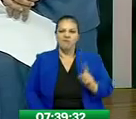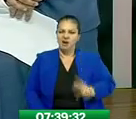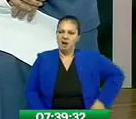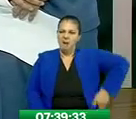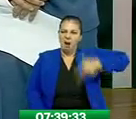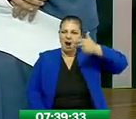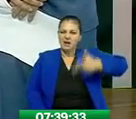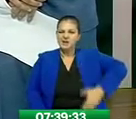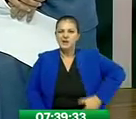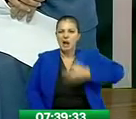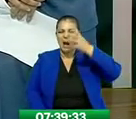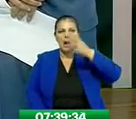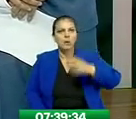la nota.